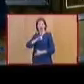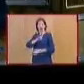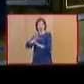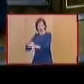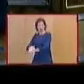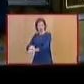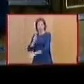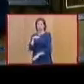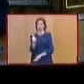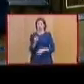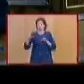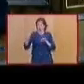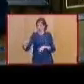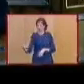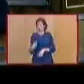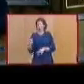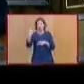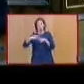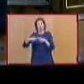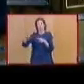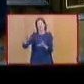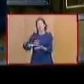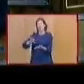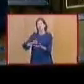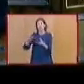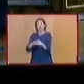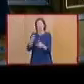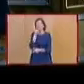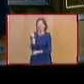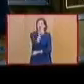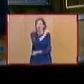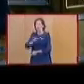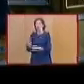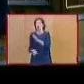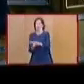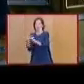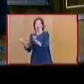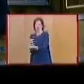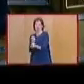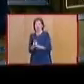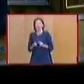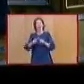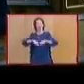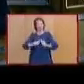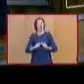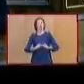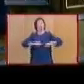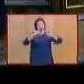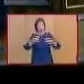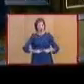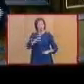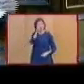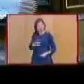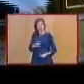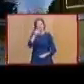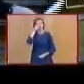como para usted, la mejor política social es la creación de empleo porque aporta liquidad a las familias, dignidad a las personas y